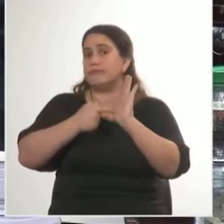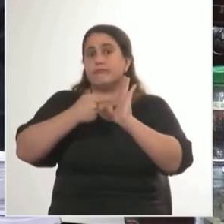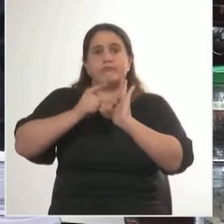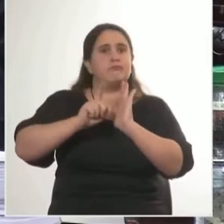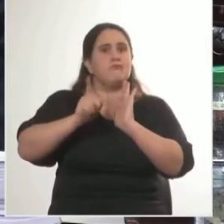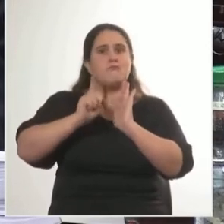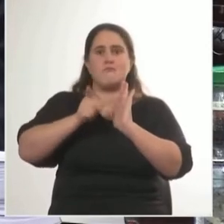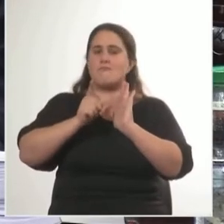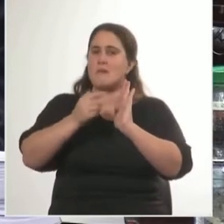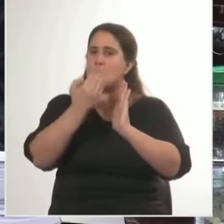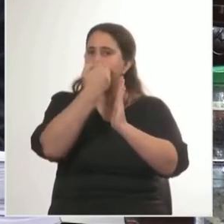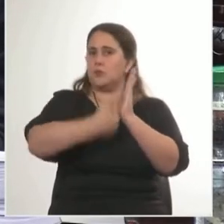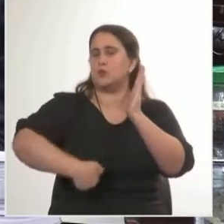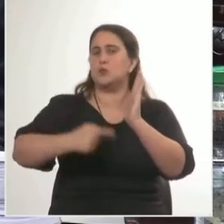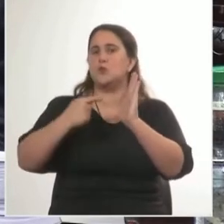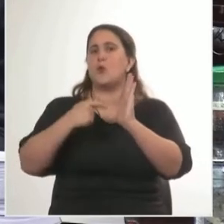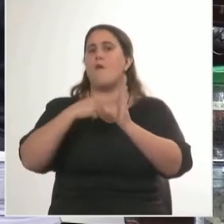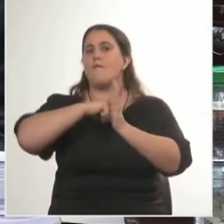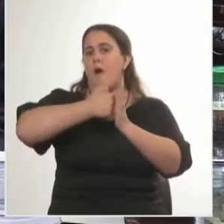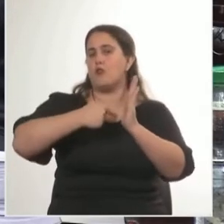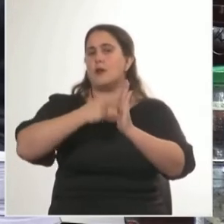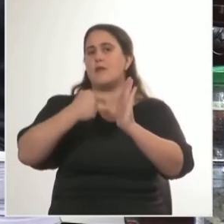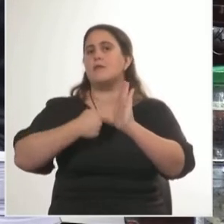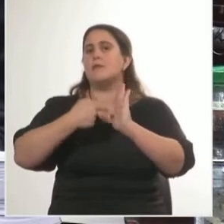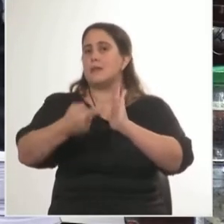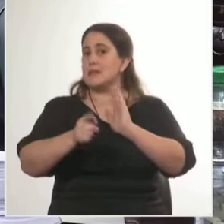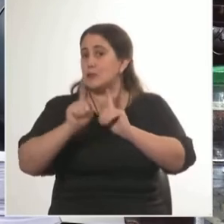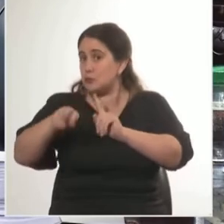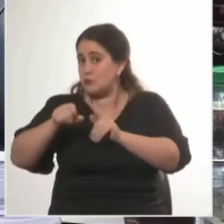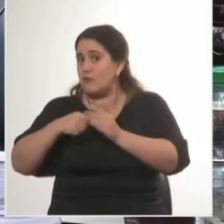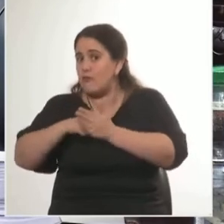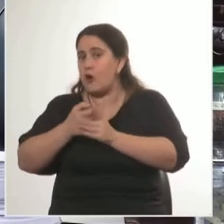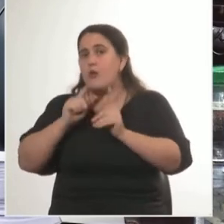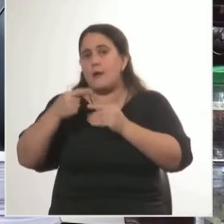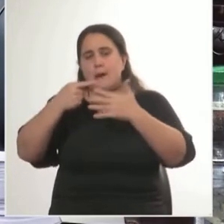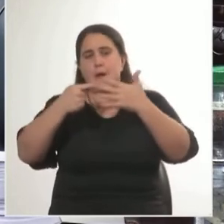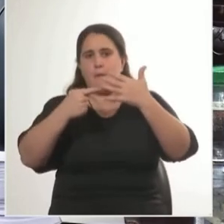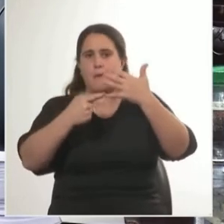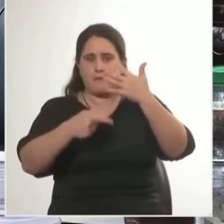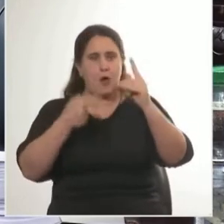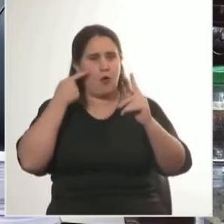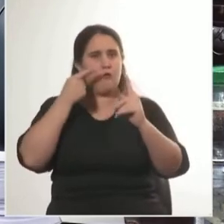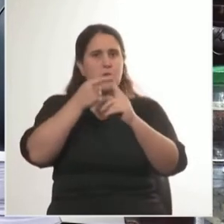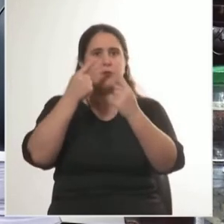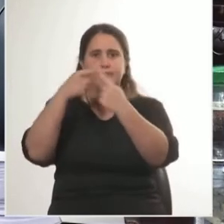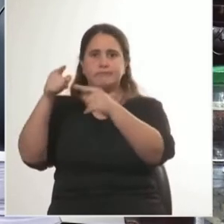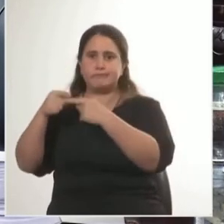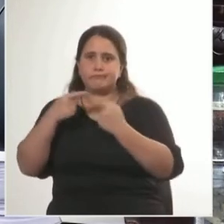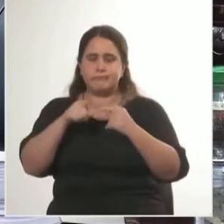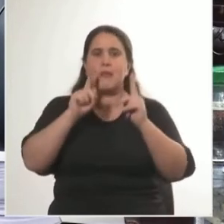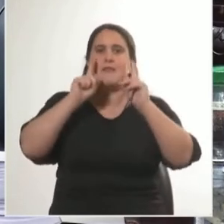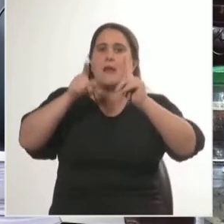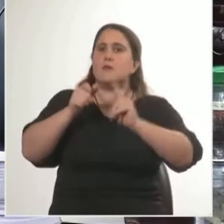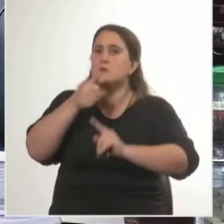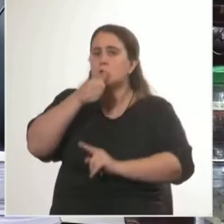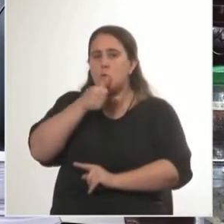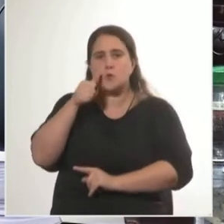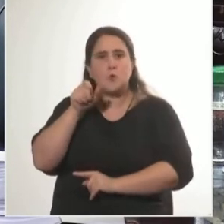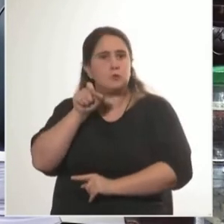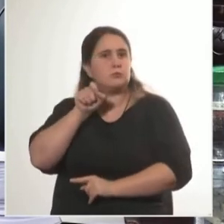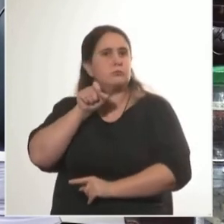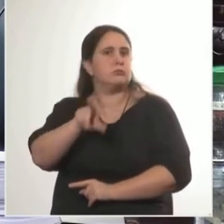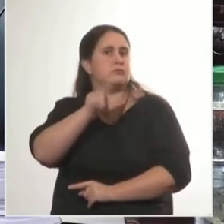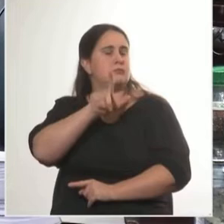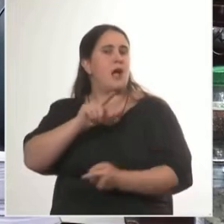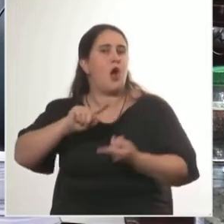Carta Orgánica del Banco Central le asigna al Banco Central múltiples objetivos que tienen que resolverse de